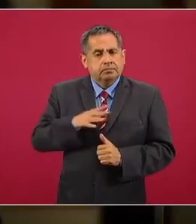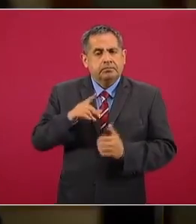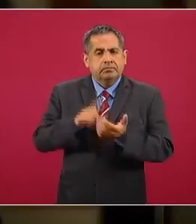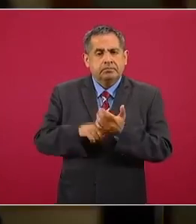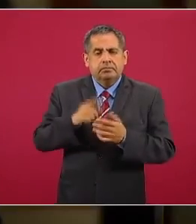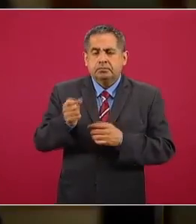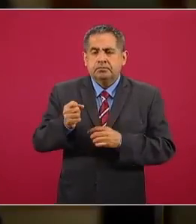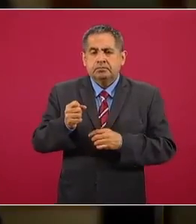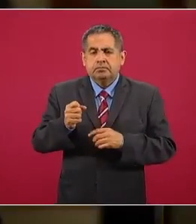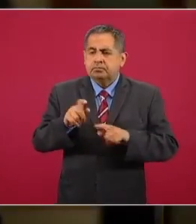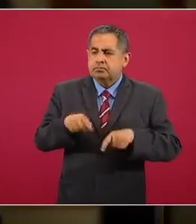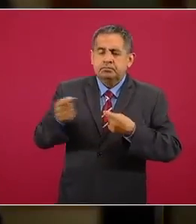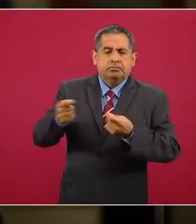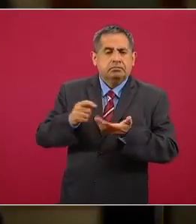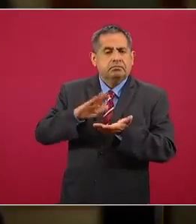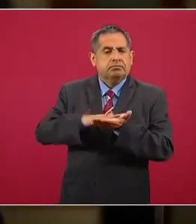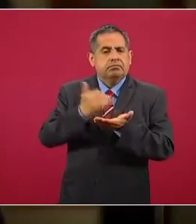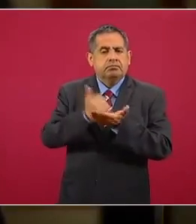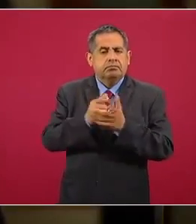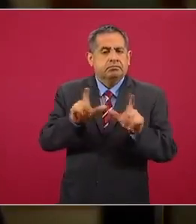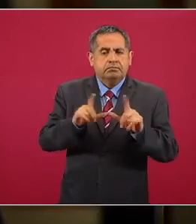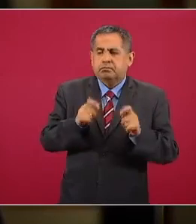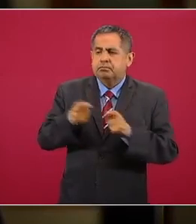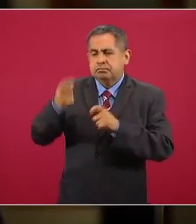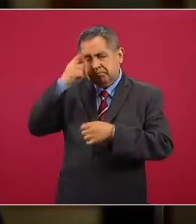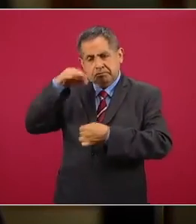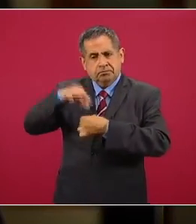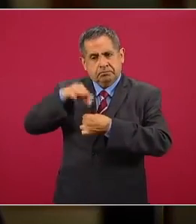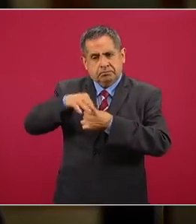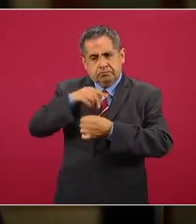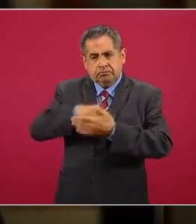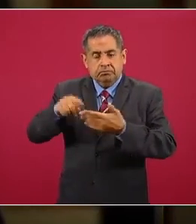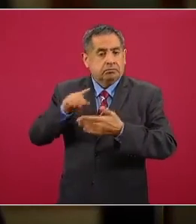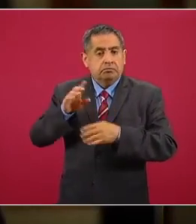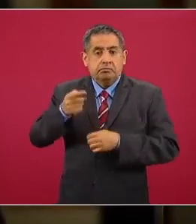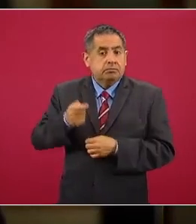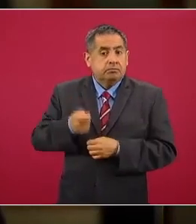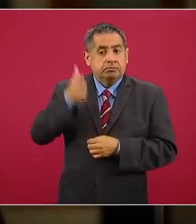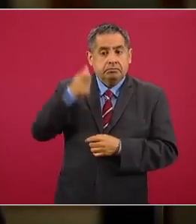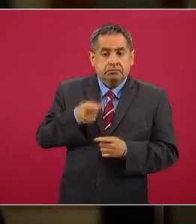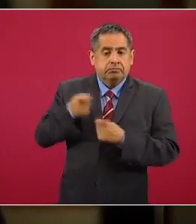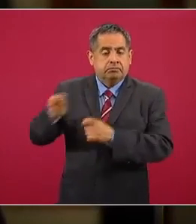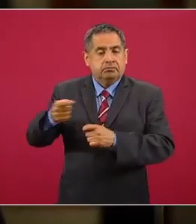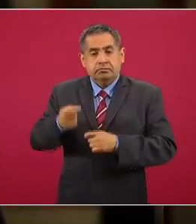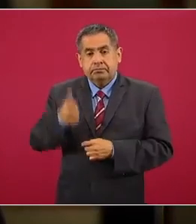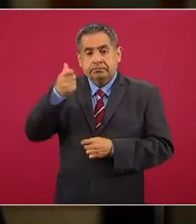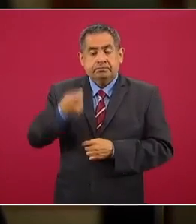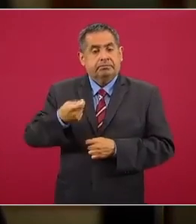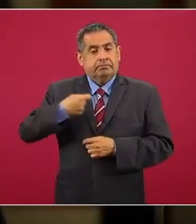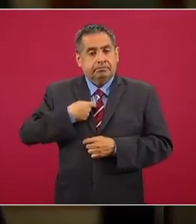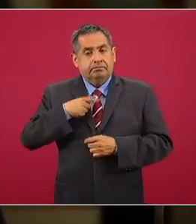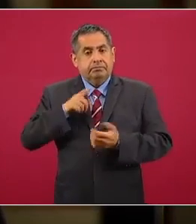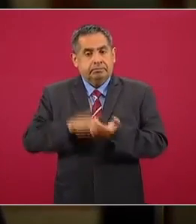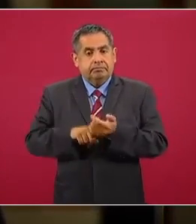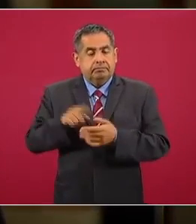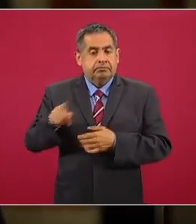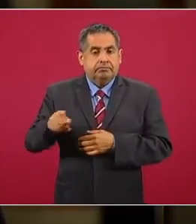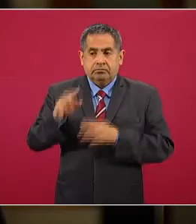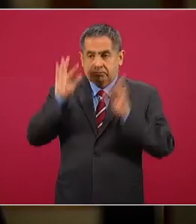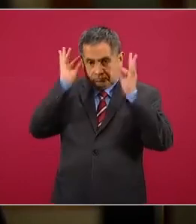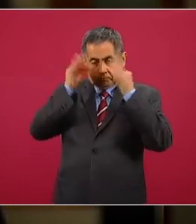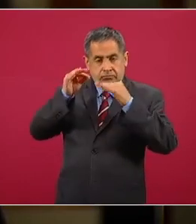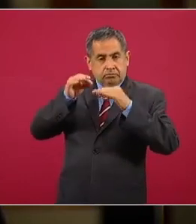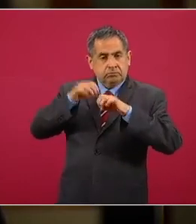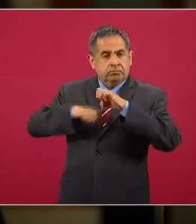obteniendo las credenciales para votar, la cual por primera vez obtuve mi credencial en el